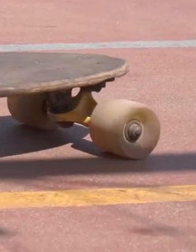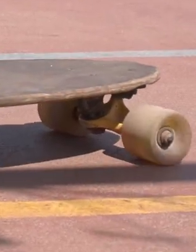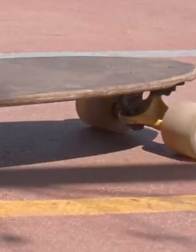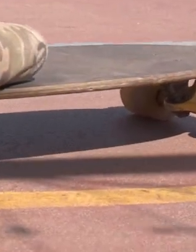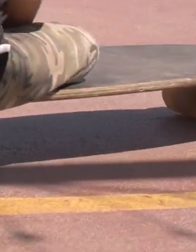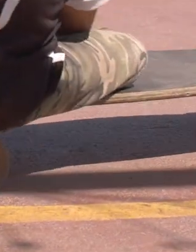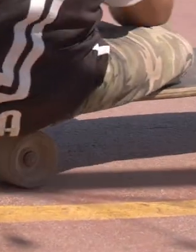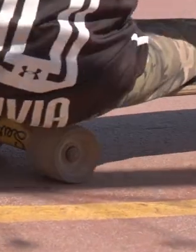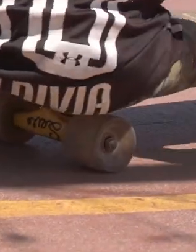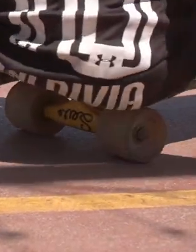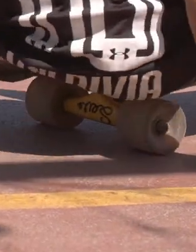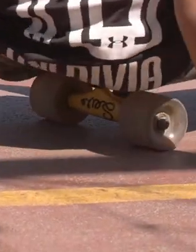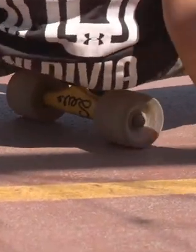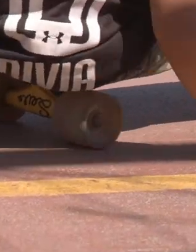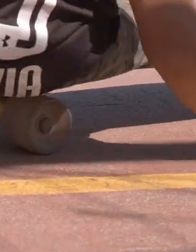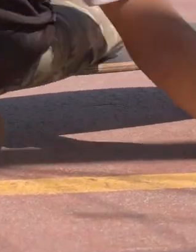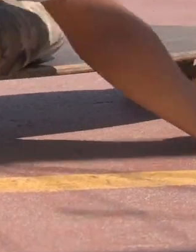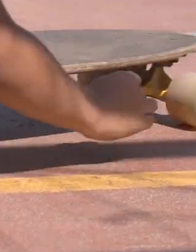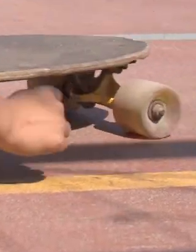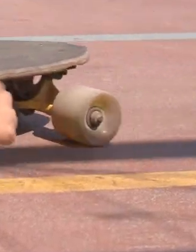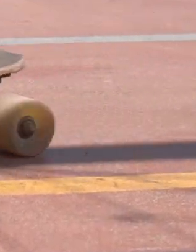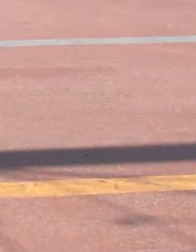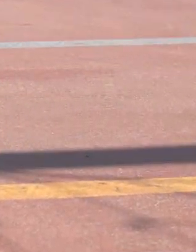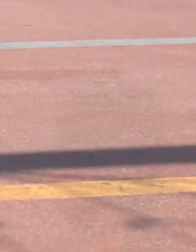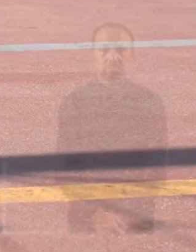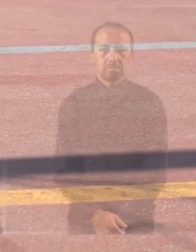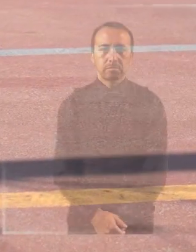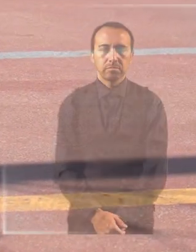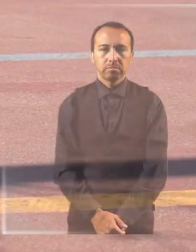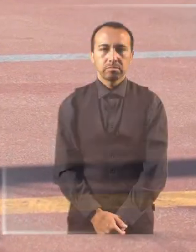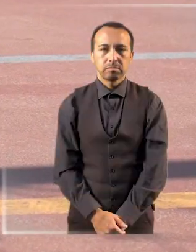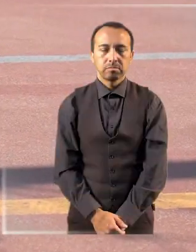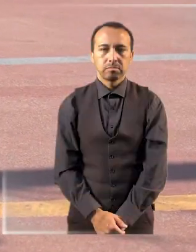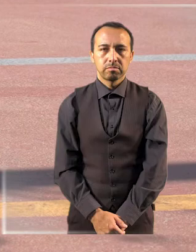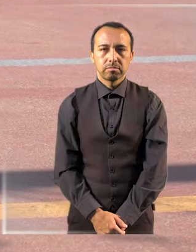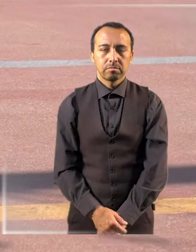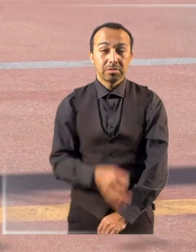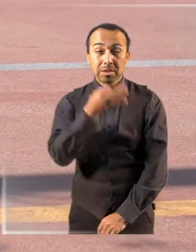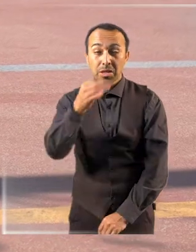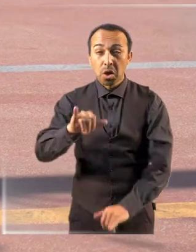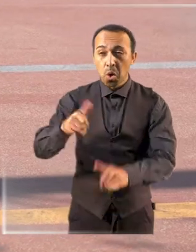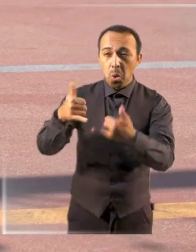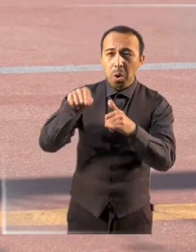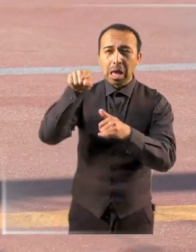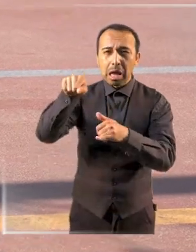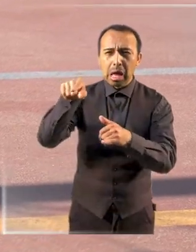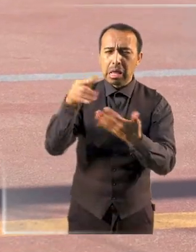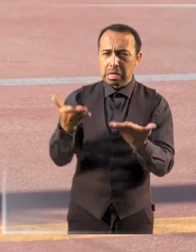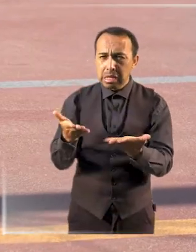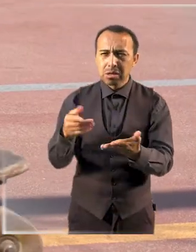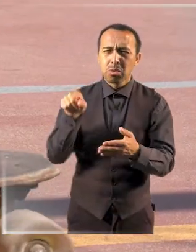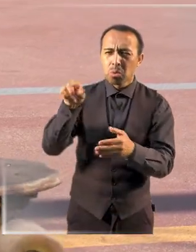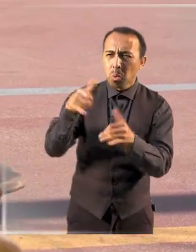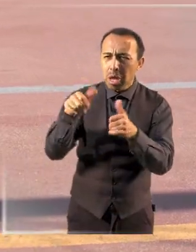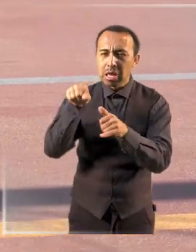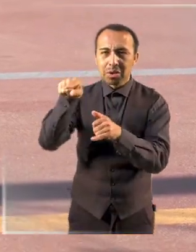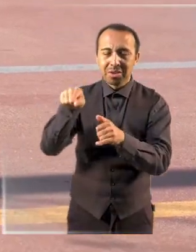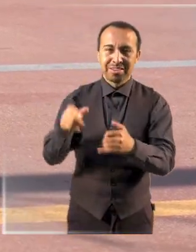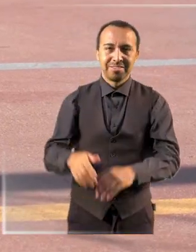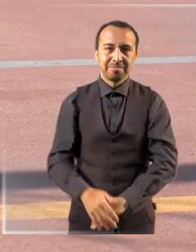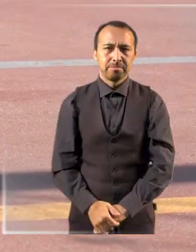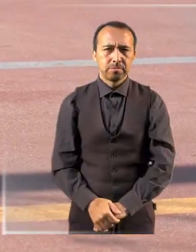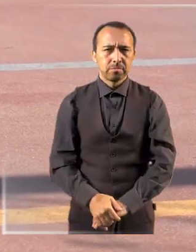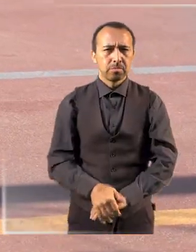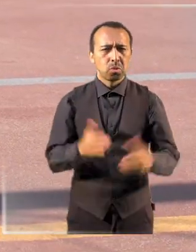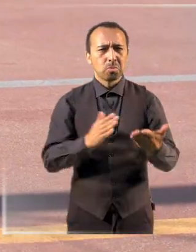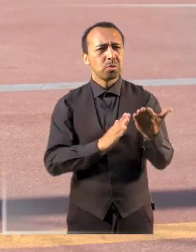¡Ya! ¡Suban! ¡Juega con el A3! ¡Juega con el A3! ¿Y